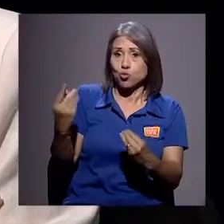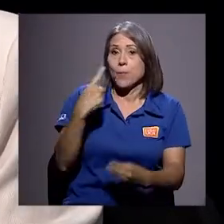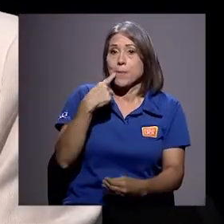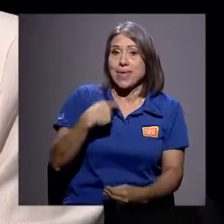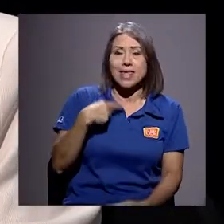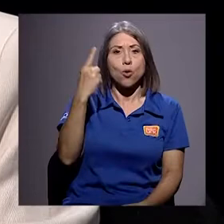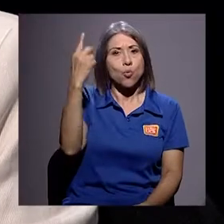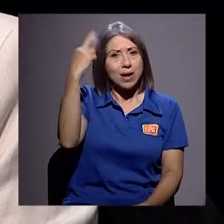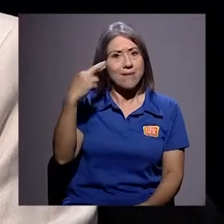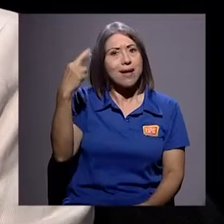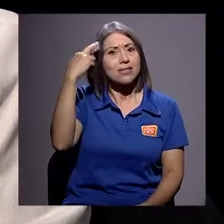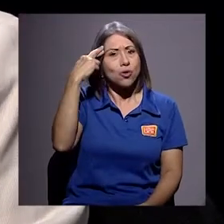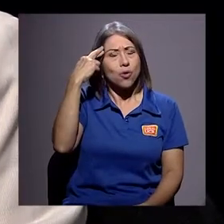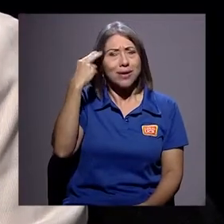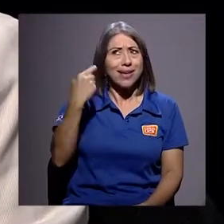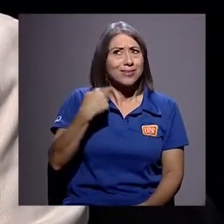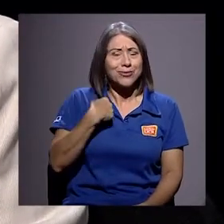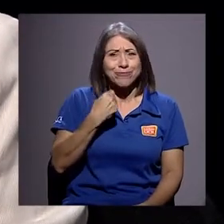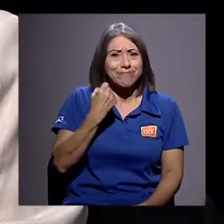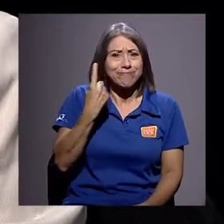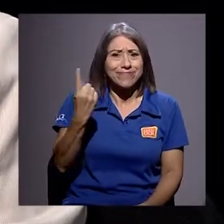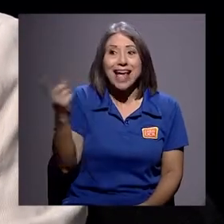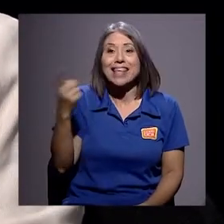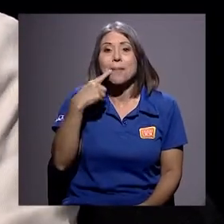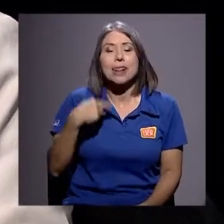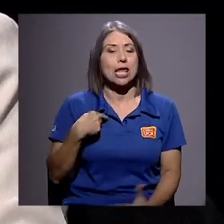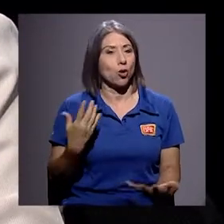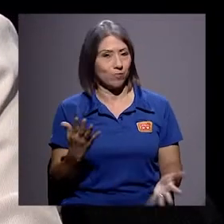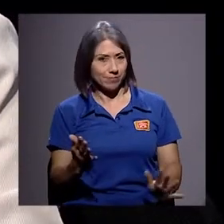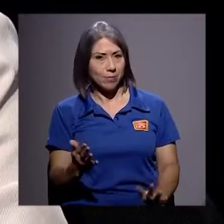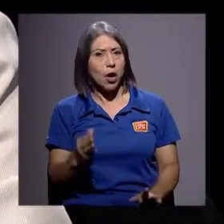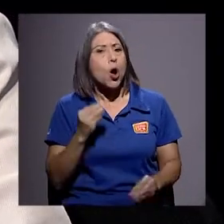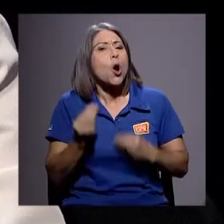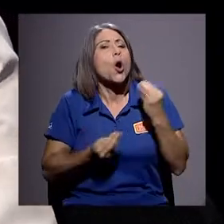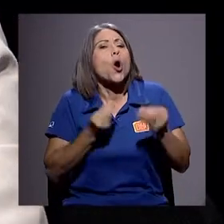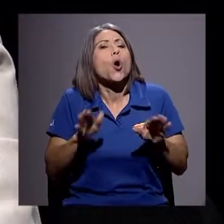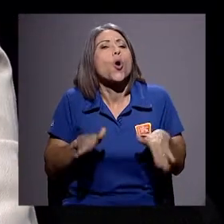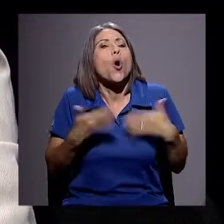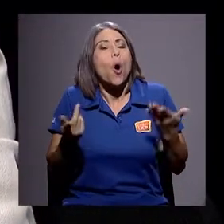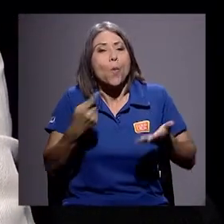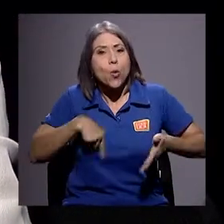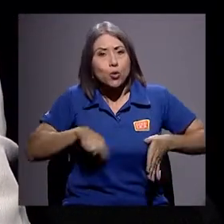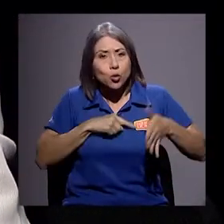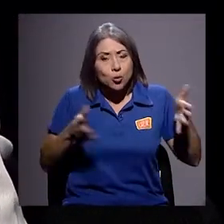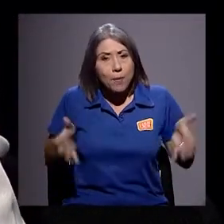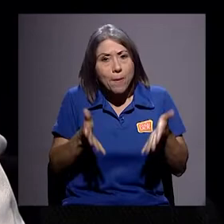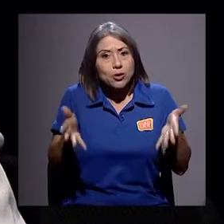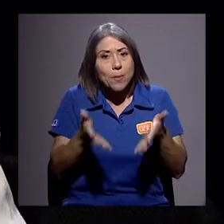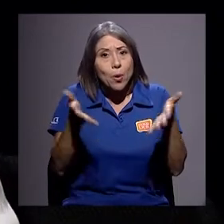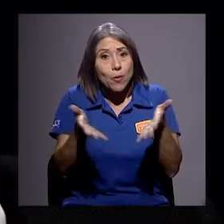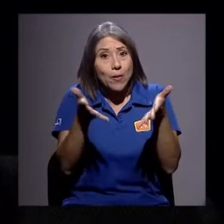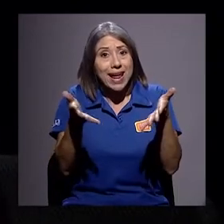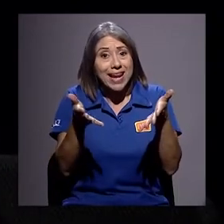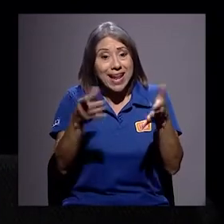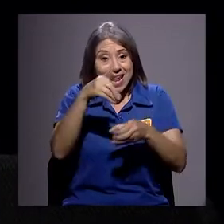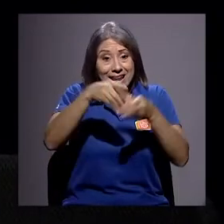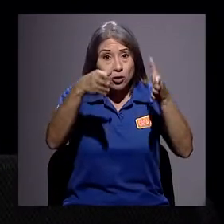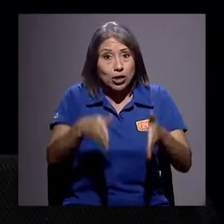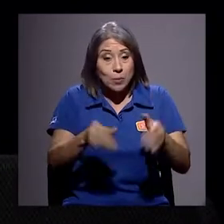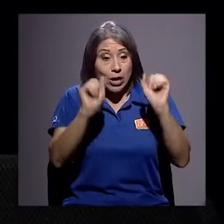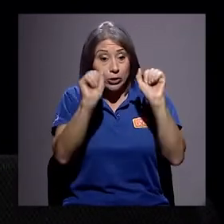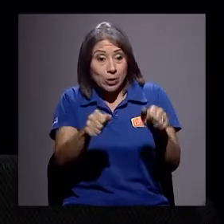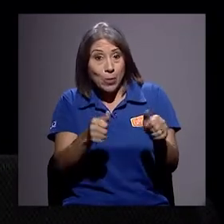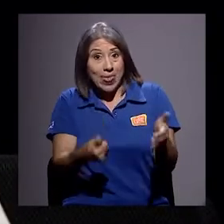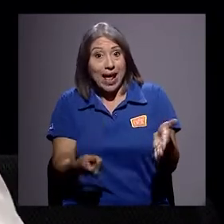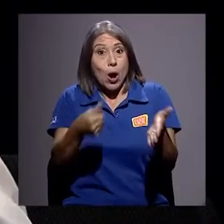dio una razón que para mí es inconcebible me dijo porque vamos a cómo vamos a promover la reelección inmediata de los